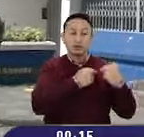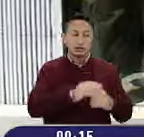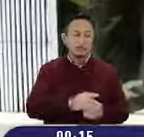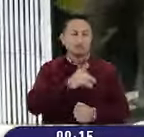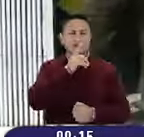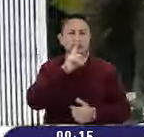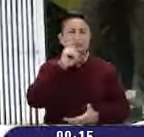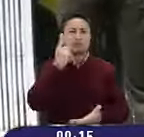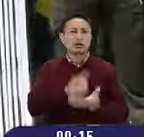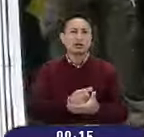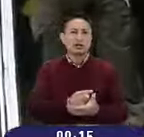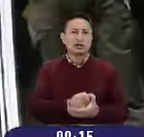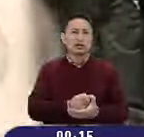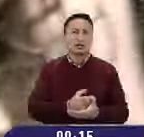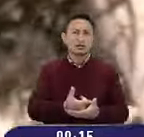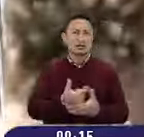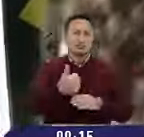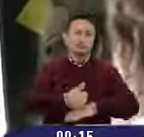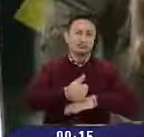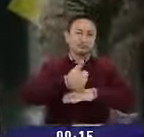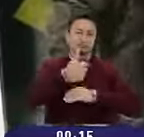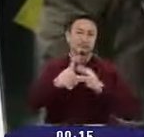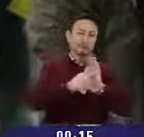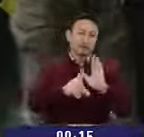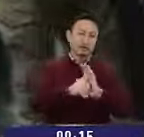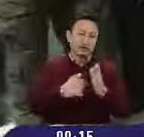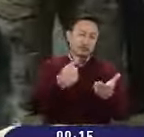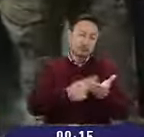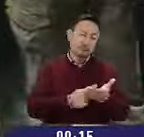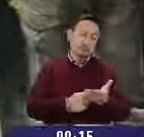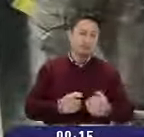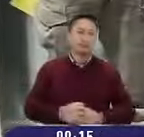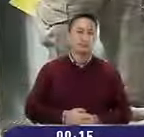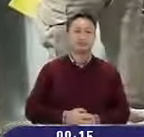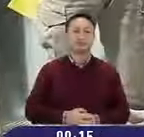la razón está en otras instancias legales, informó Héctor Romero.